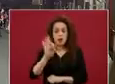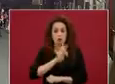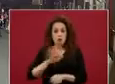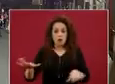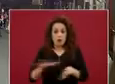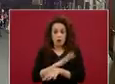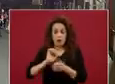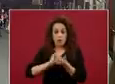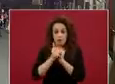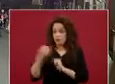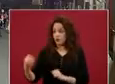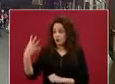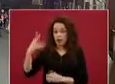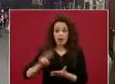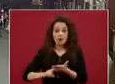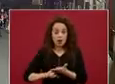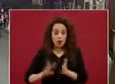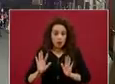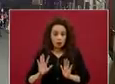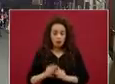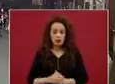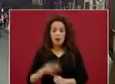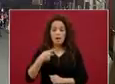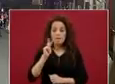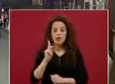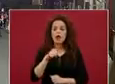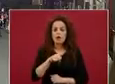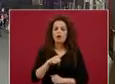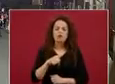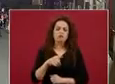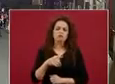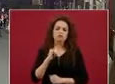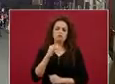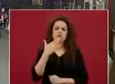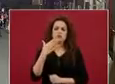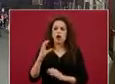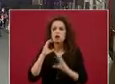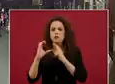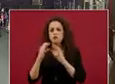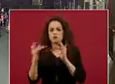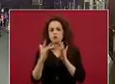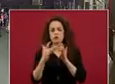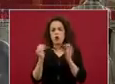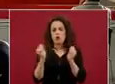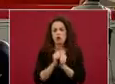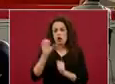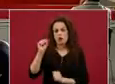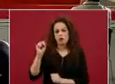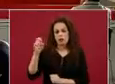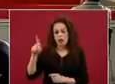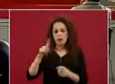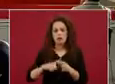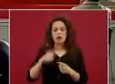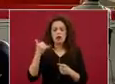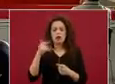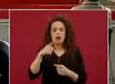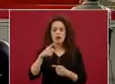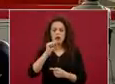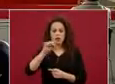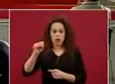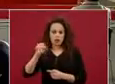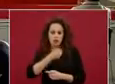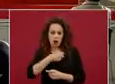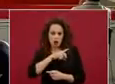semáforo verde. Afortunadamente hay un diálogo muy fluido entre la Secretaría de Salud, la Secretaría de Educación Pública en el nivel federal, lo hay también en